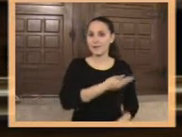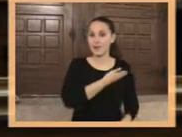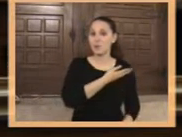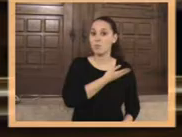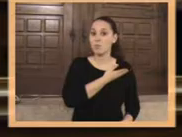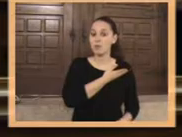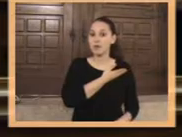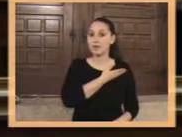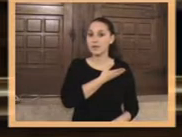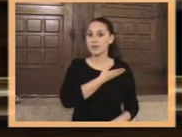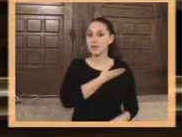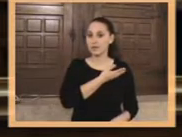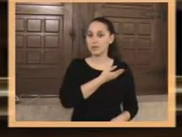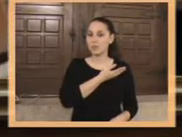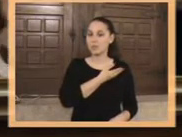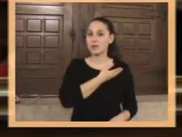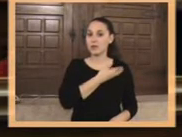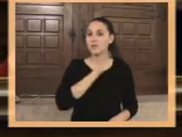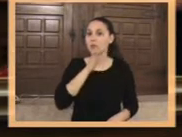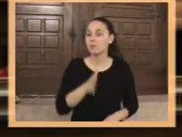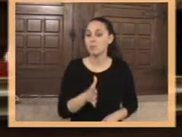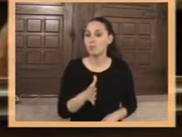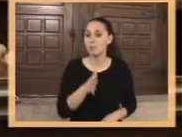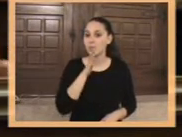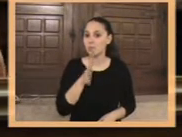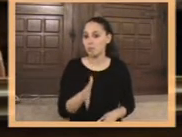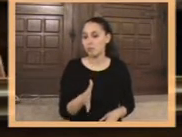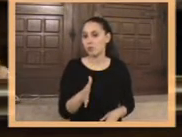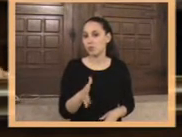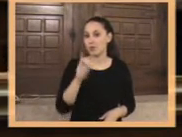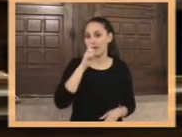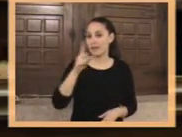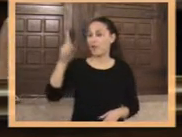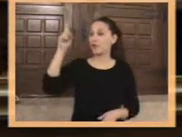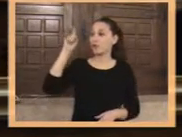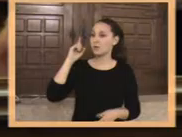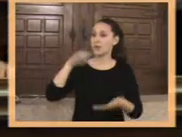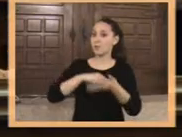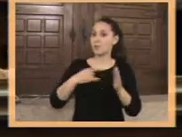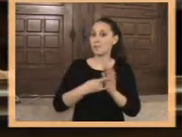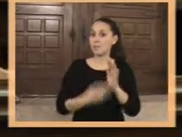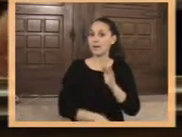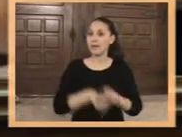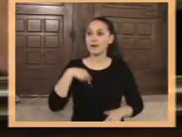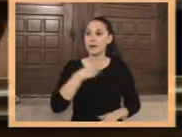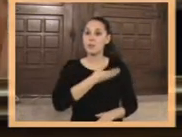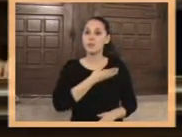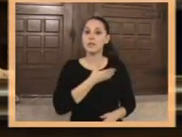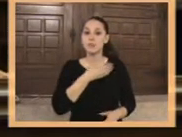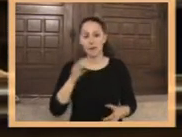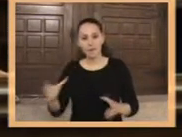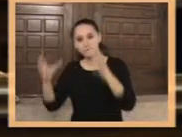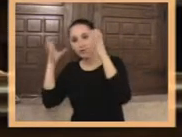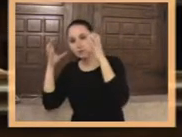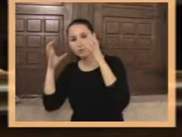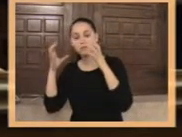pasada conseguimos, si bien en soledad, esta corporación, este gobierno, pero